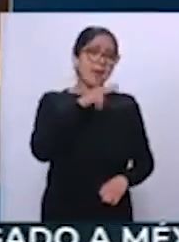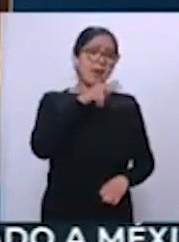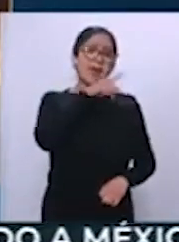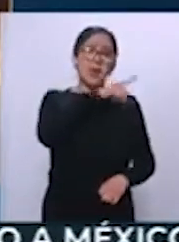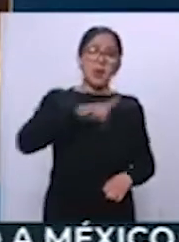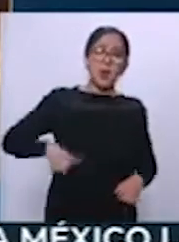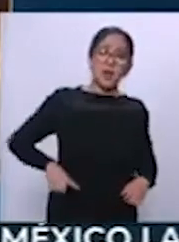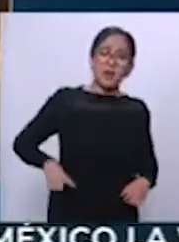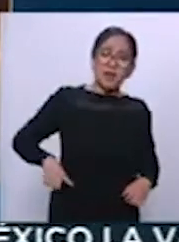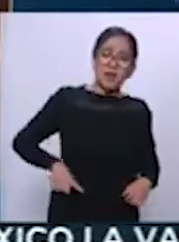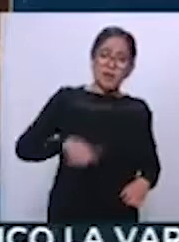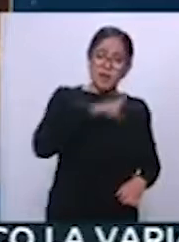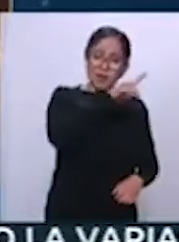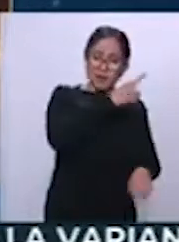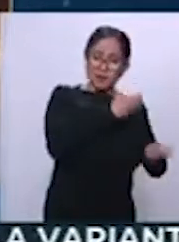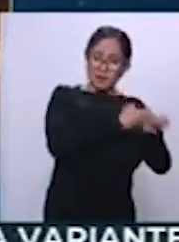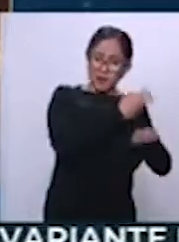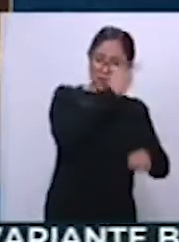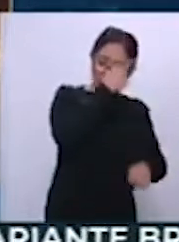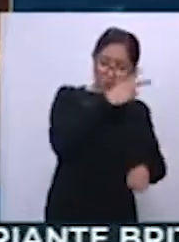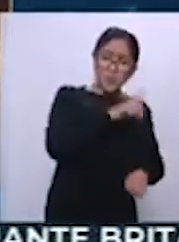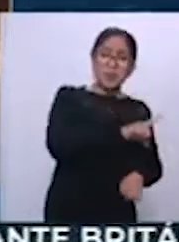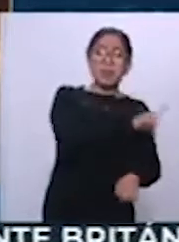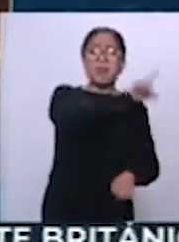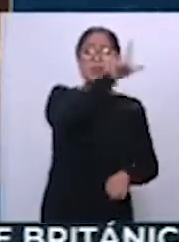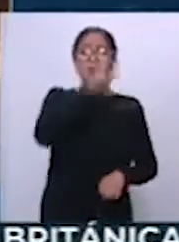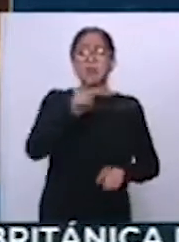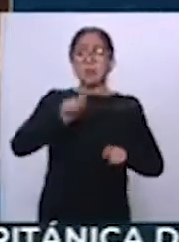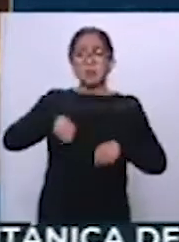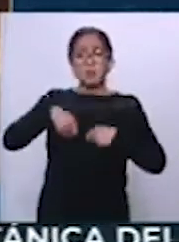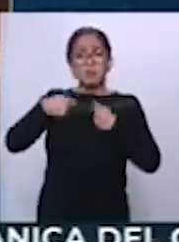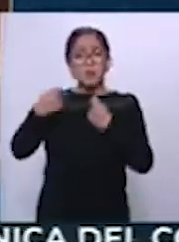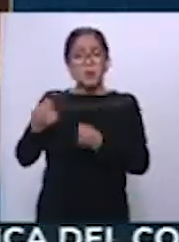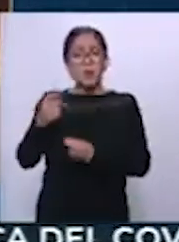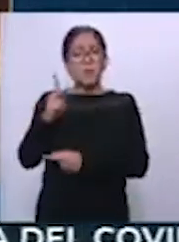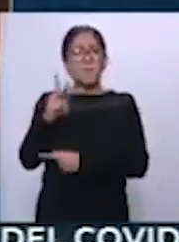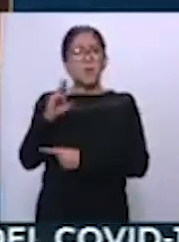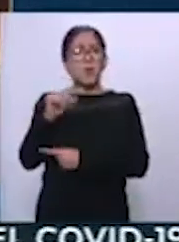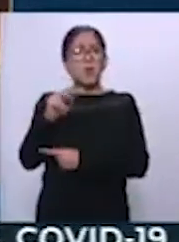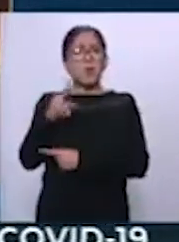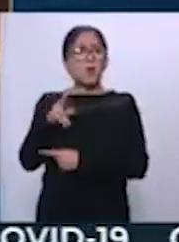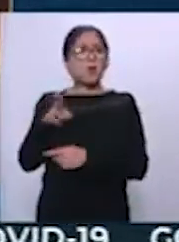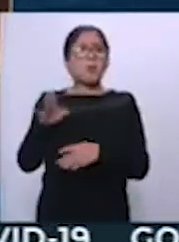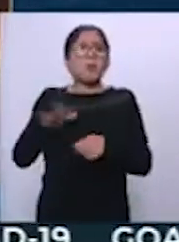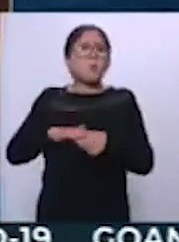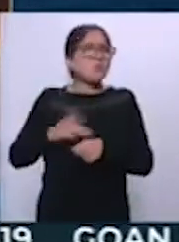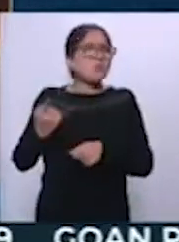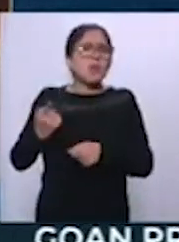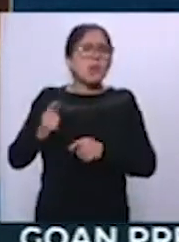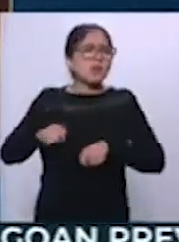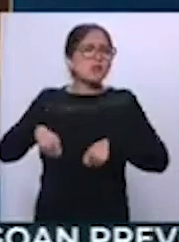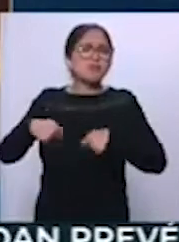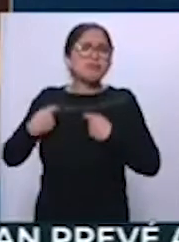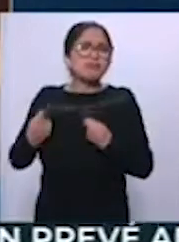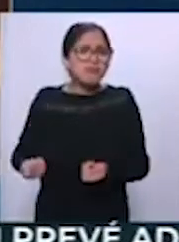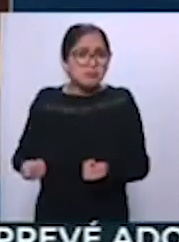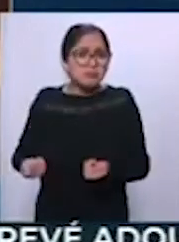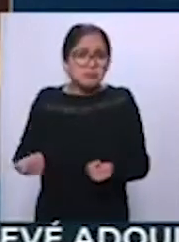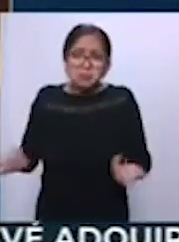convirtió en procurador. ¿Cuál fue el mérito para convertirse en procurador de justicia del Estado de México? Pues